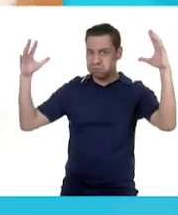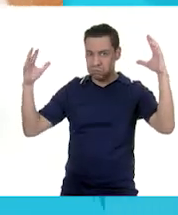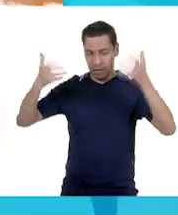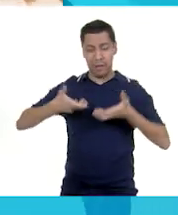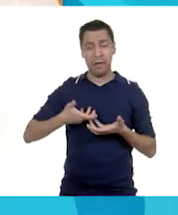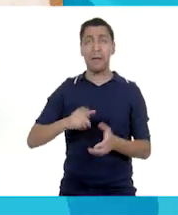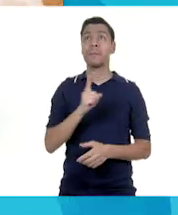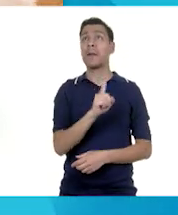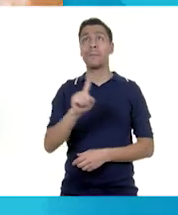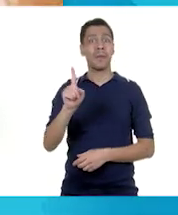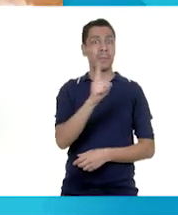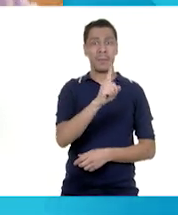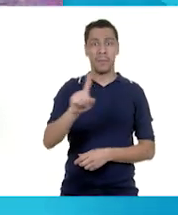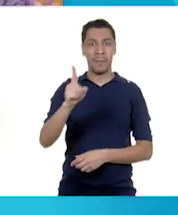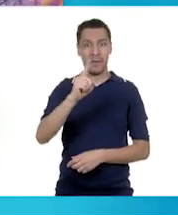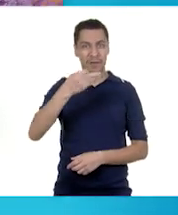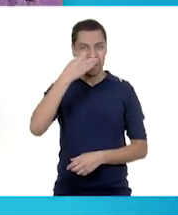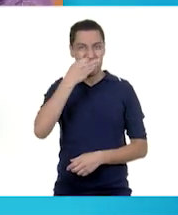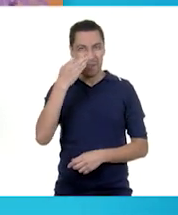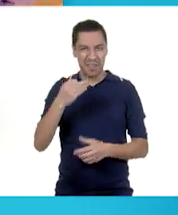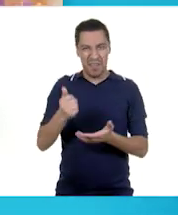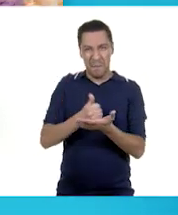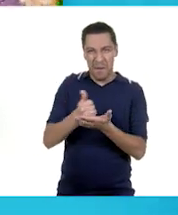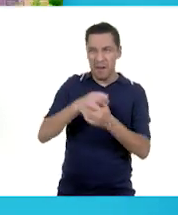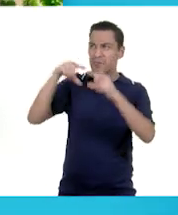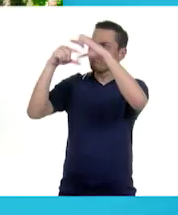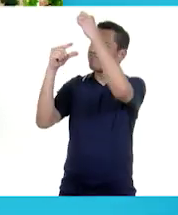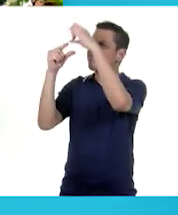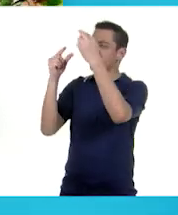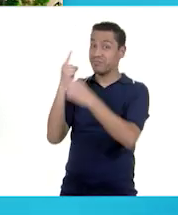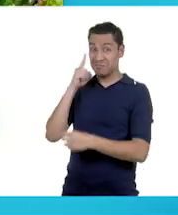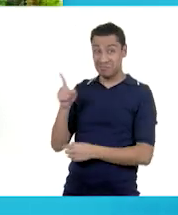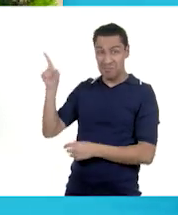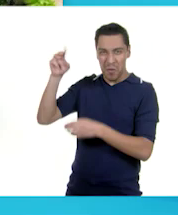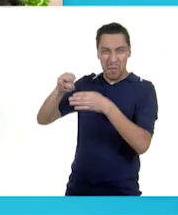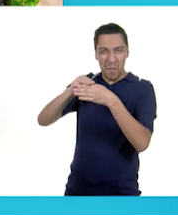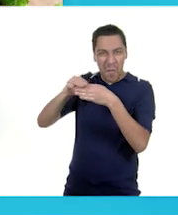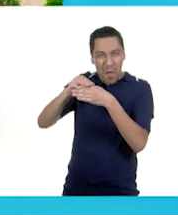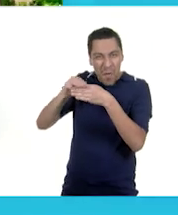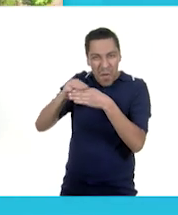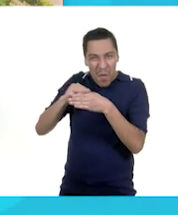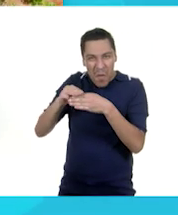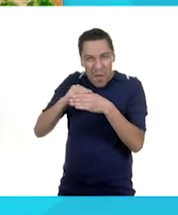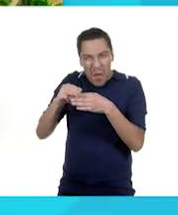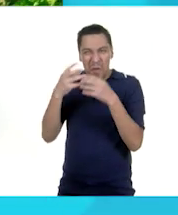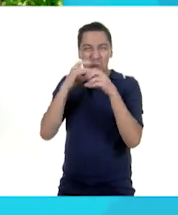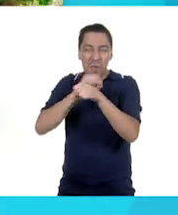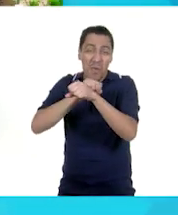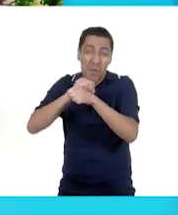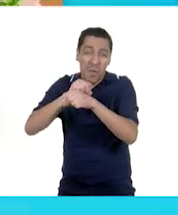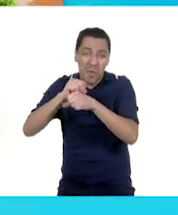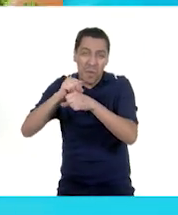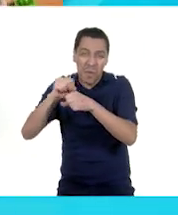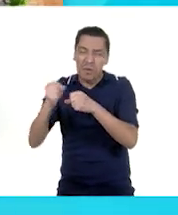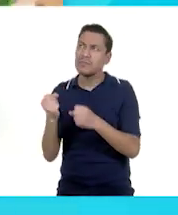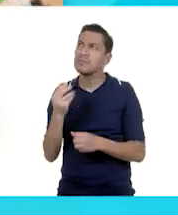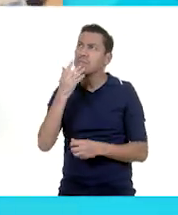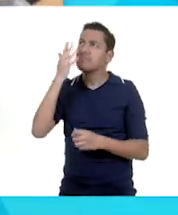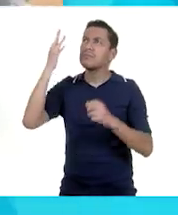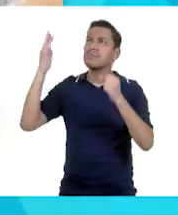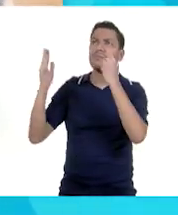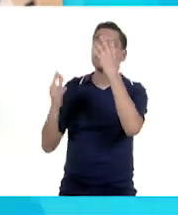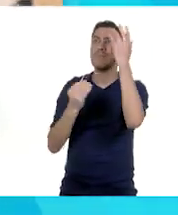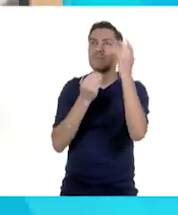aceras. Fresnos con hojas verdes y amarillas, las jacarandas vestidas de lila, los eucaliptos perfuman